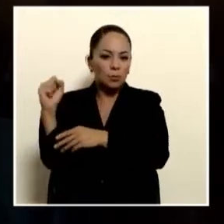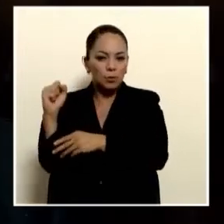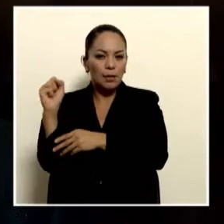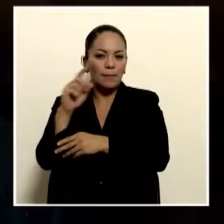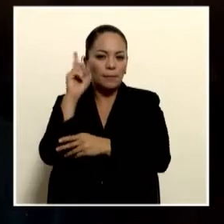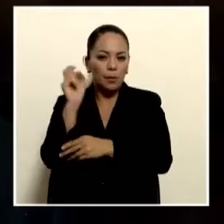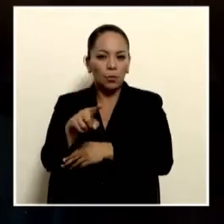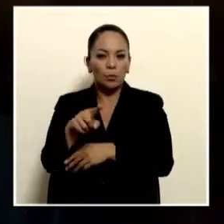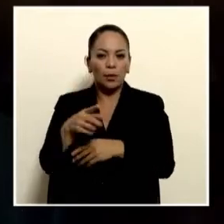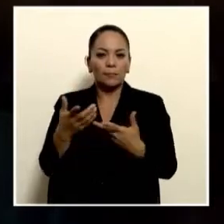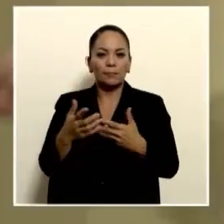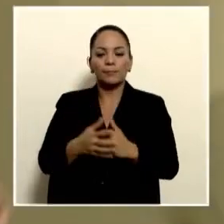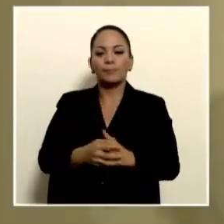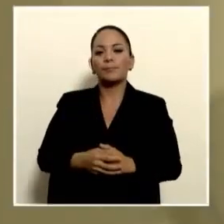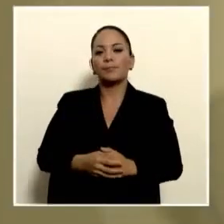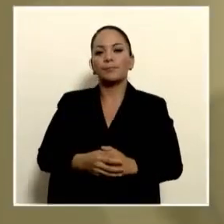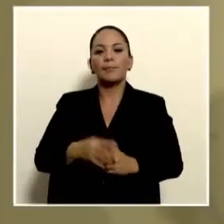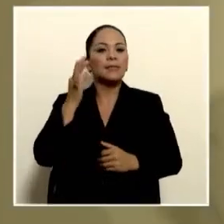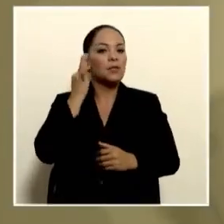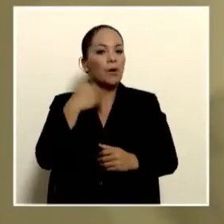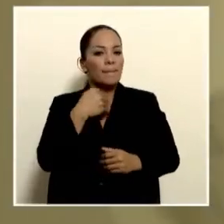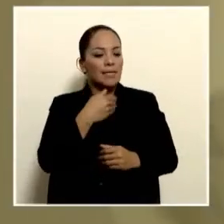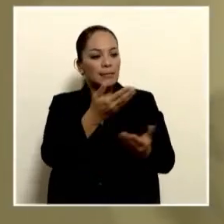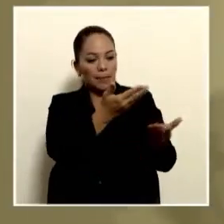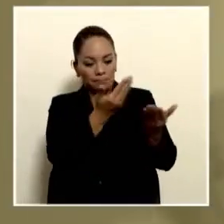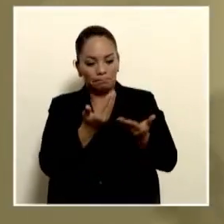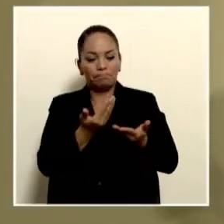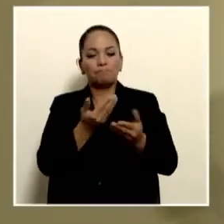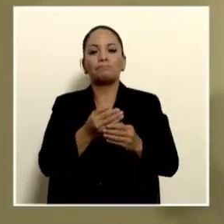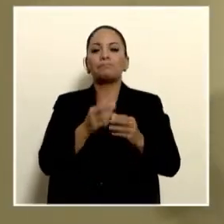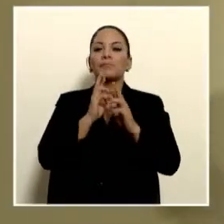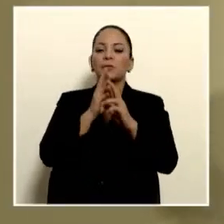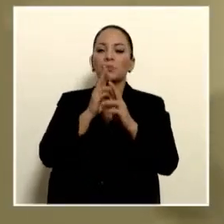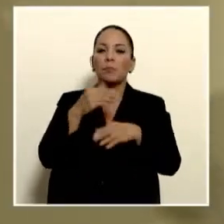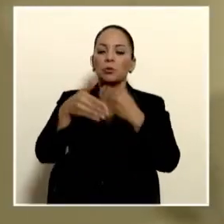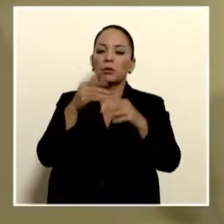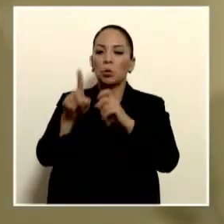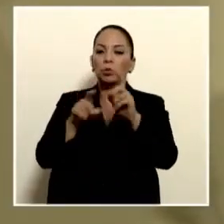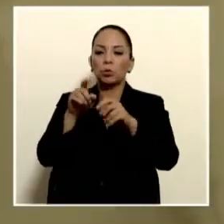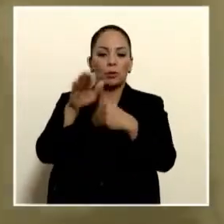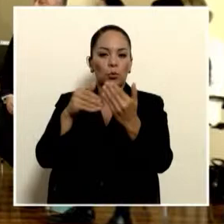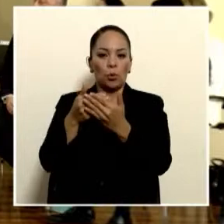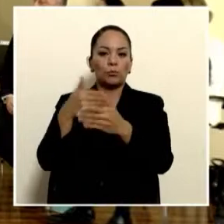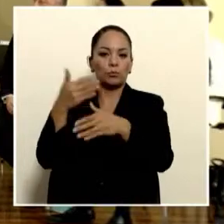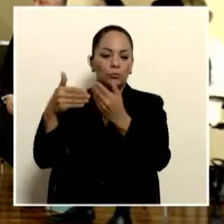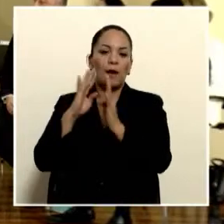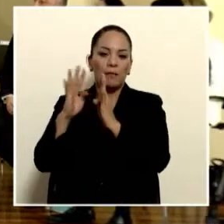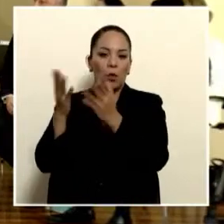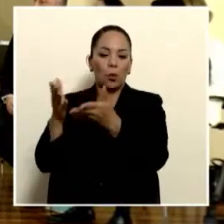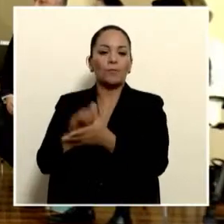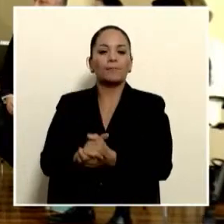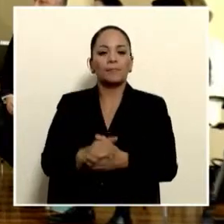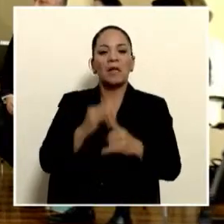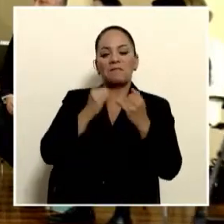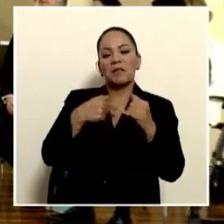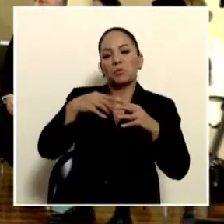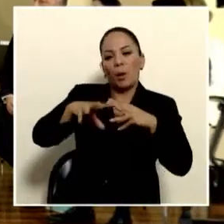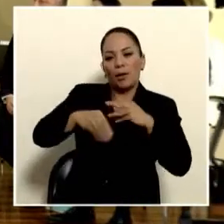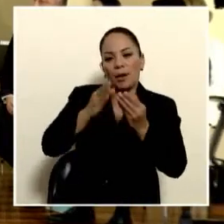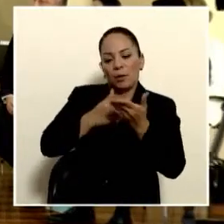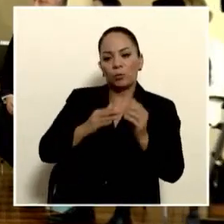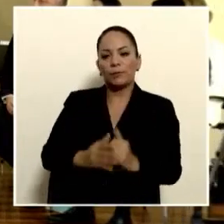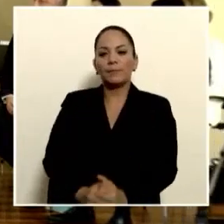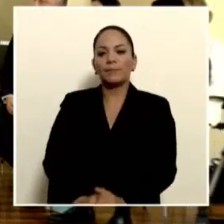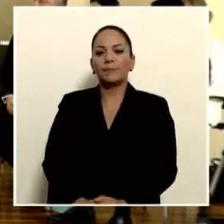Costarricense de Seguro Social? Señora ministra, conteste sobre el proceso de consulta y las conversaciones, por favor. Y al final yo podría añadir